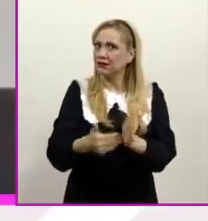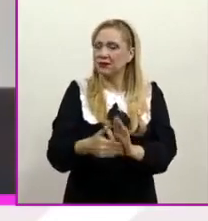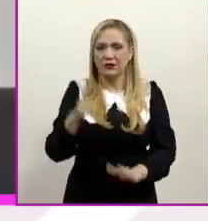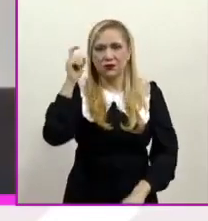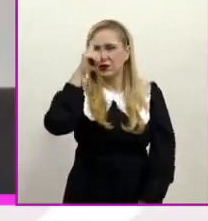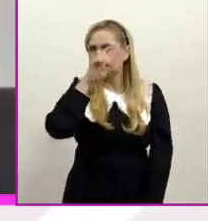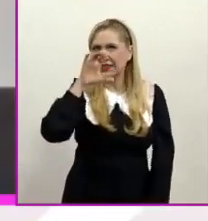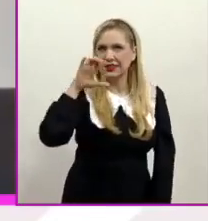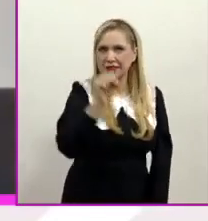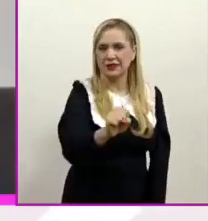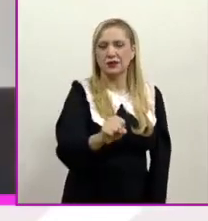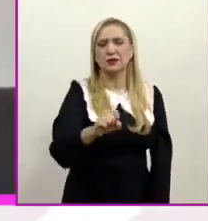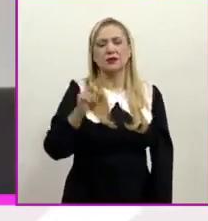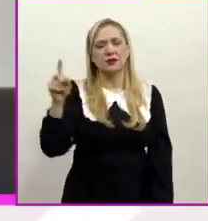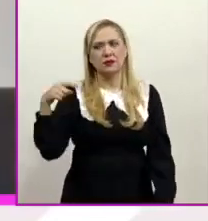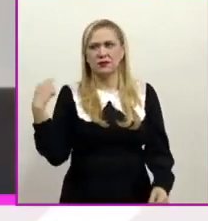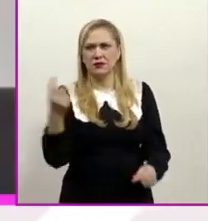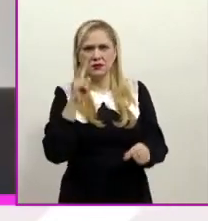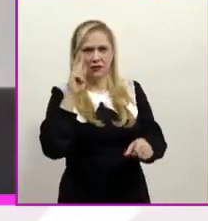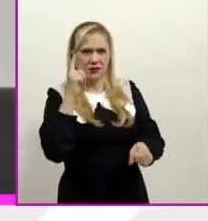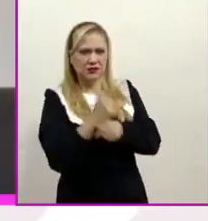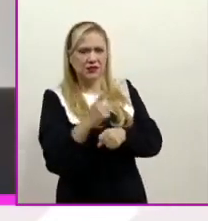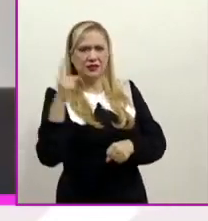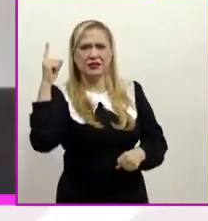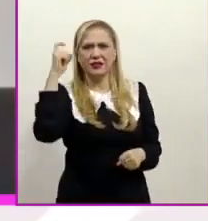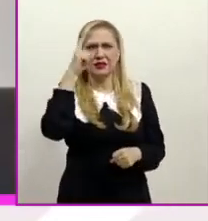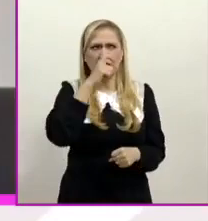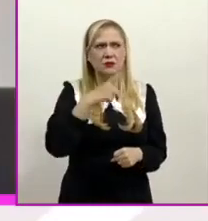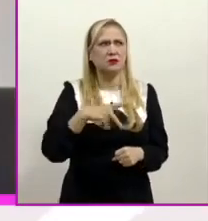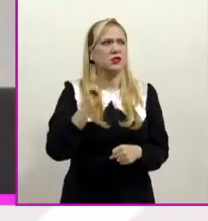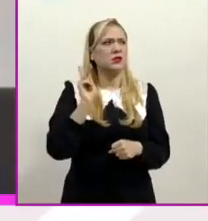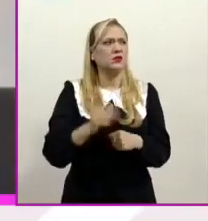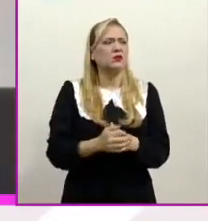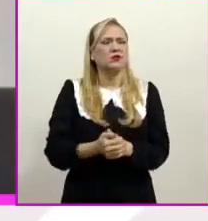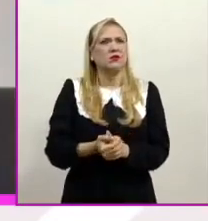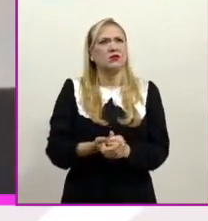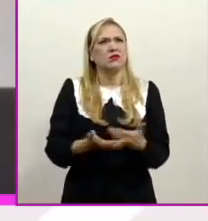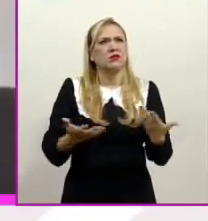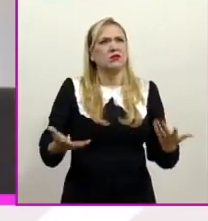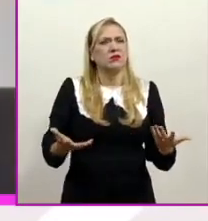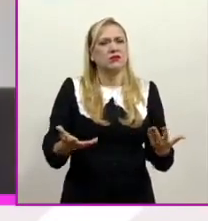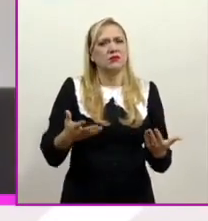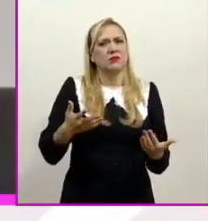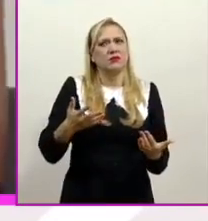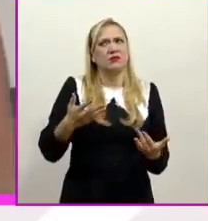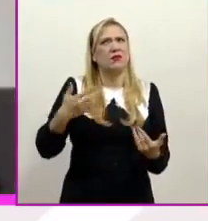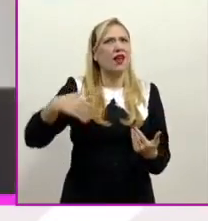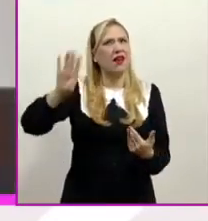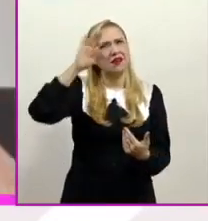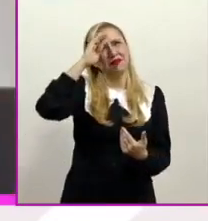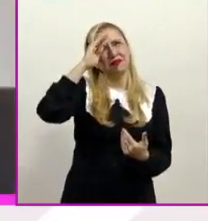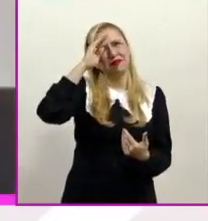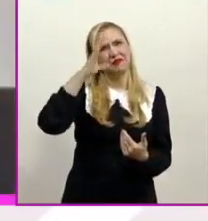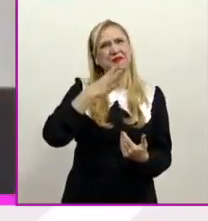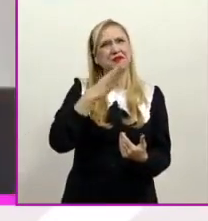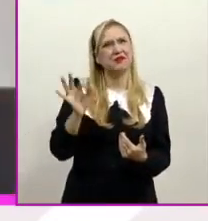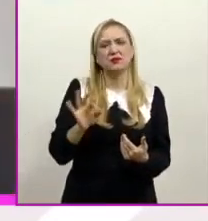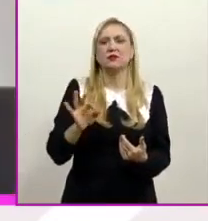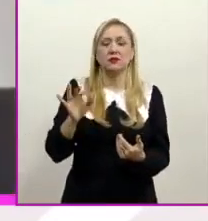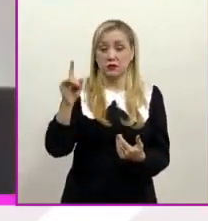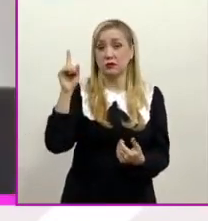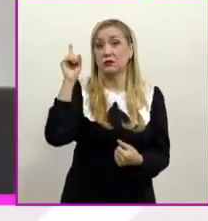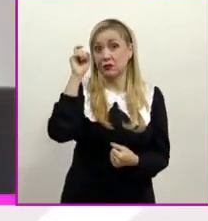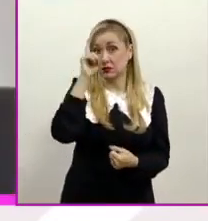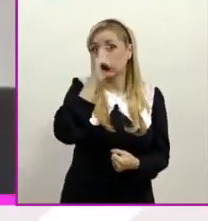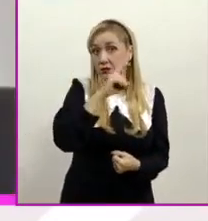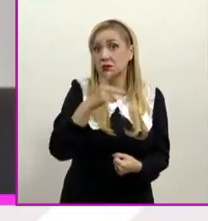dimos cuenta de que era muy complejo, pero no por eso menos importante, pues o sea, es complejo y es importante al mismo